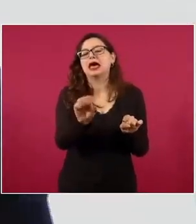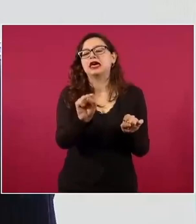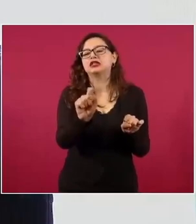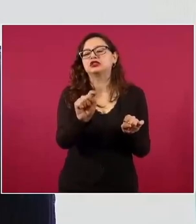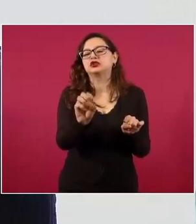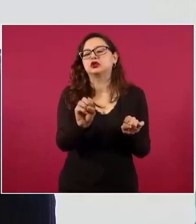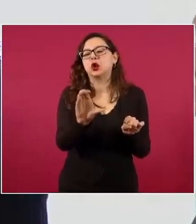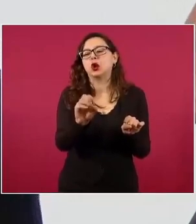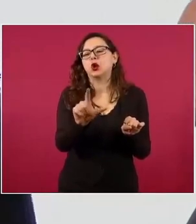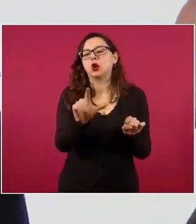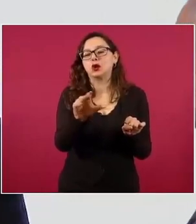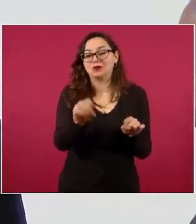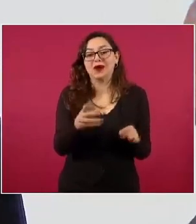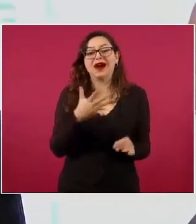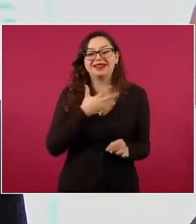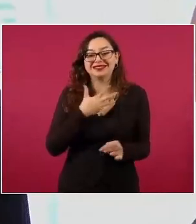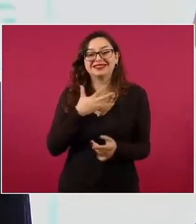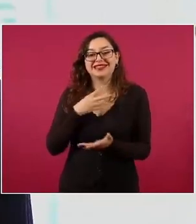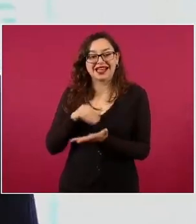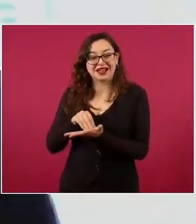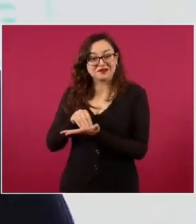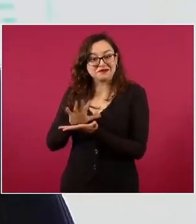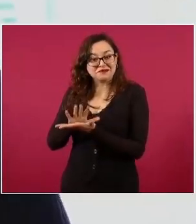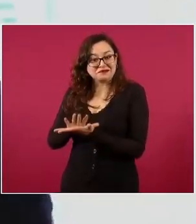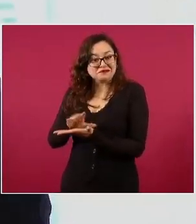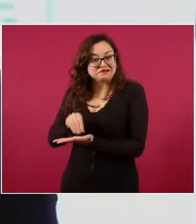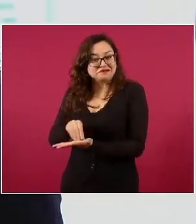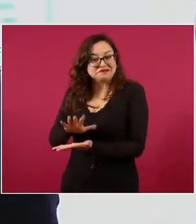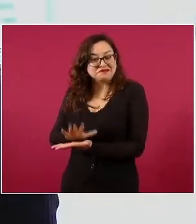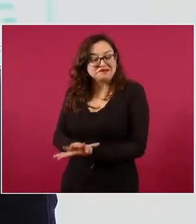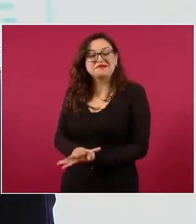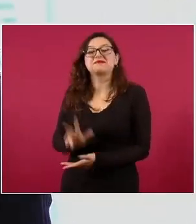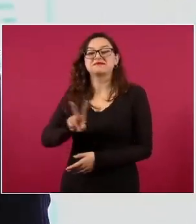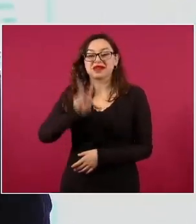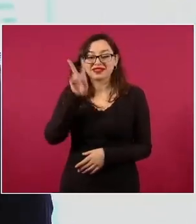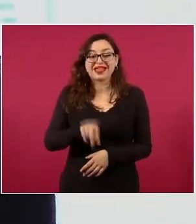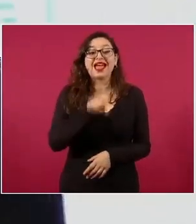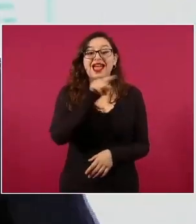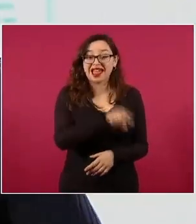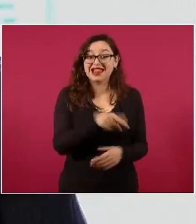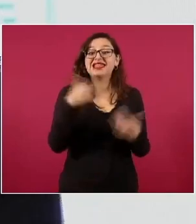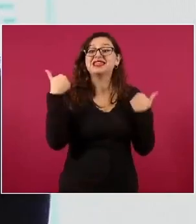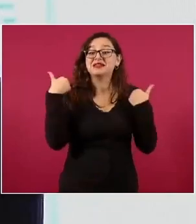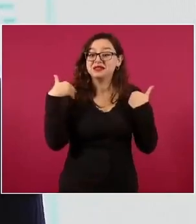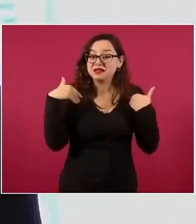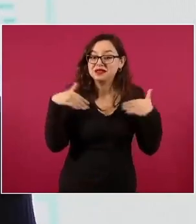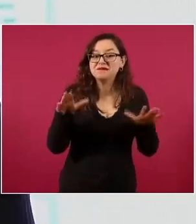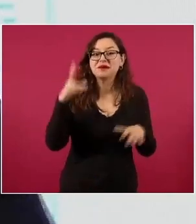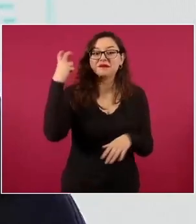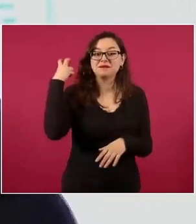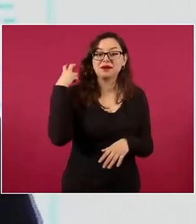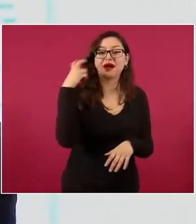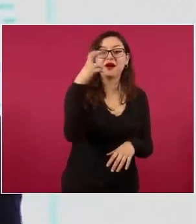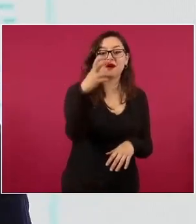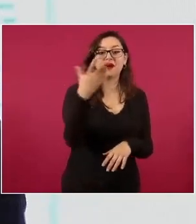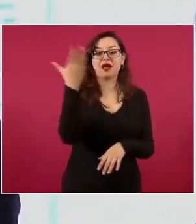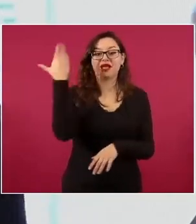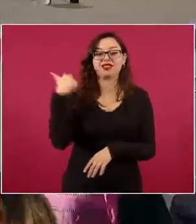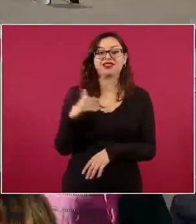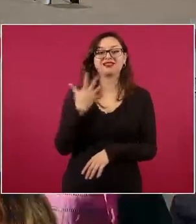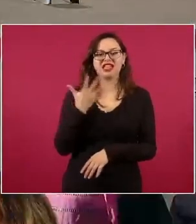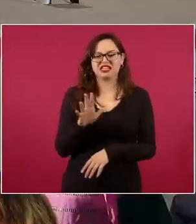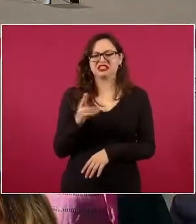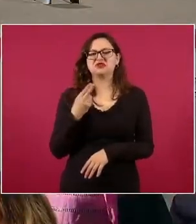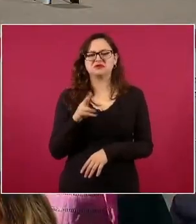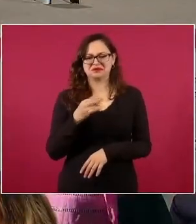Esto consta en documentos que están viendo aquí en la pantalla, la confirmación que hizo el consejero presidente el pasado 10 de noviembre.